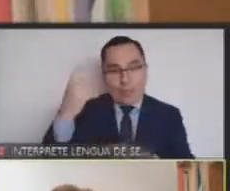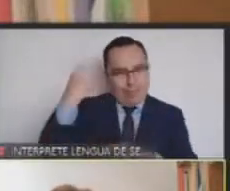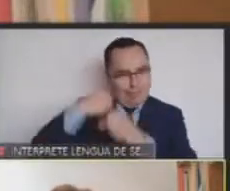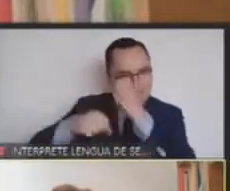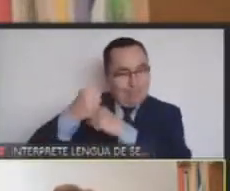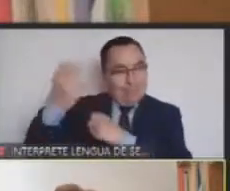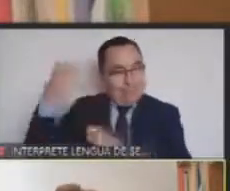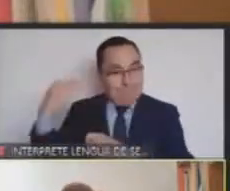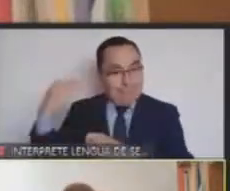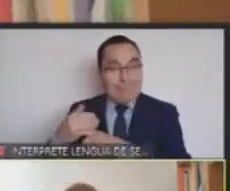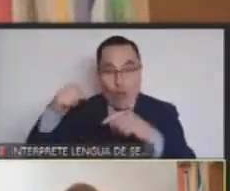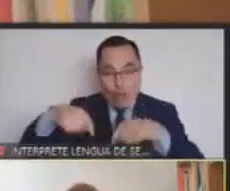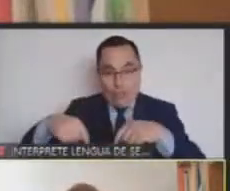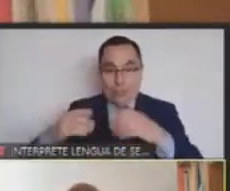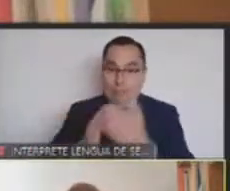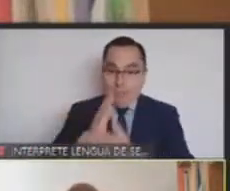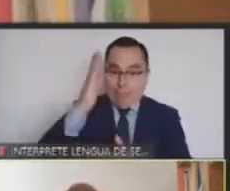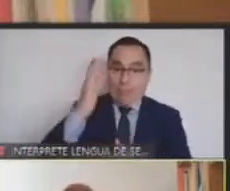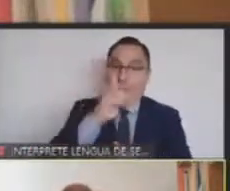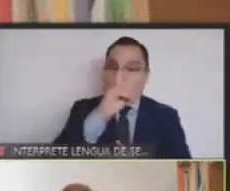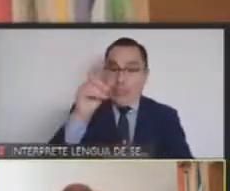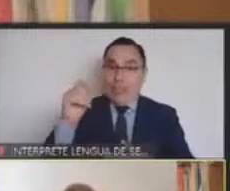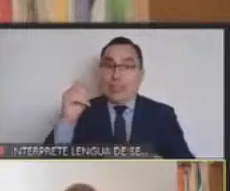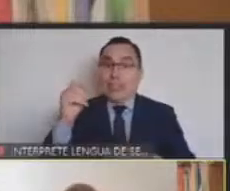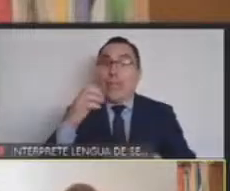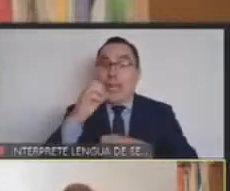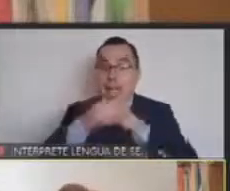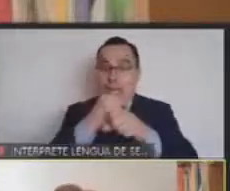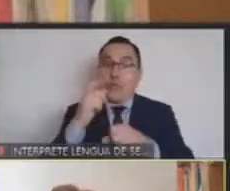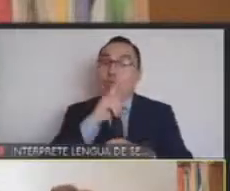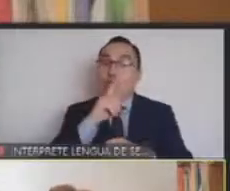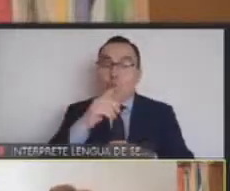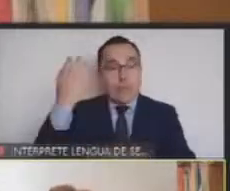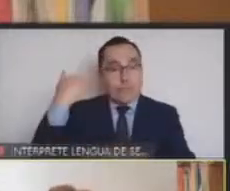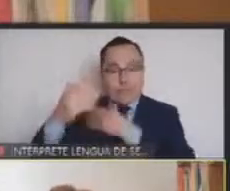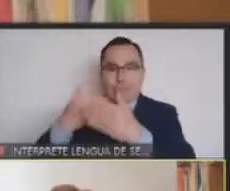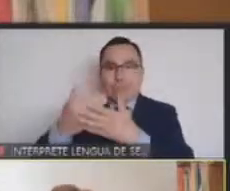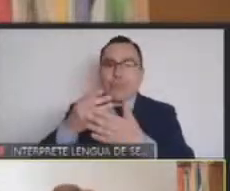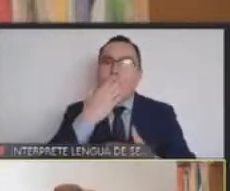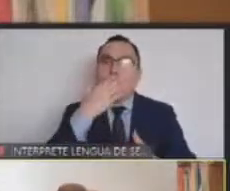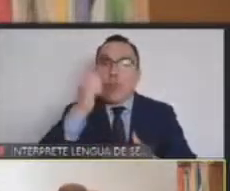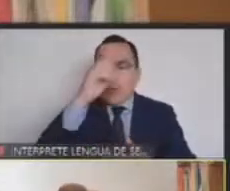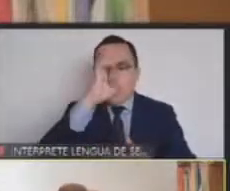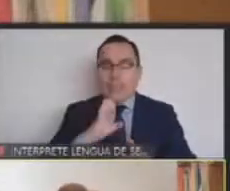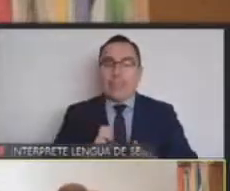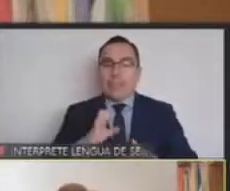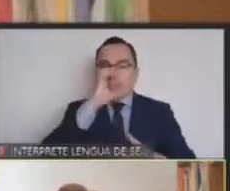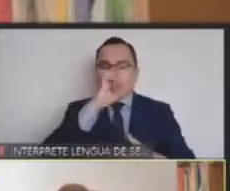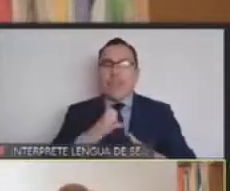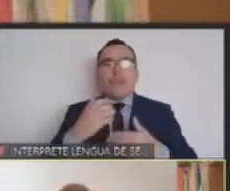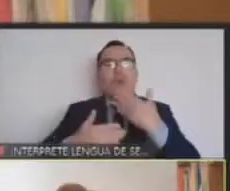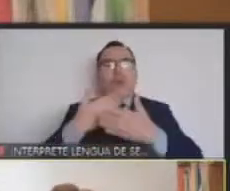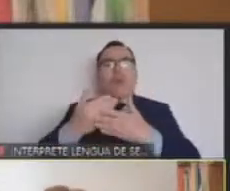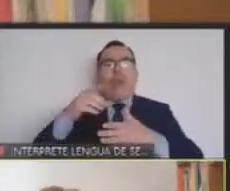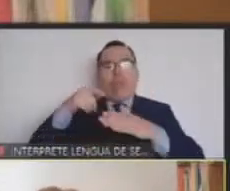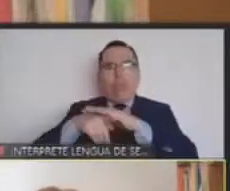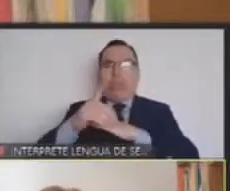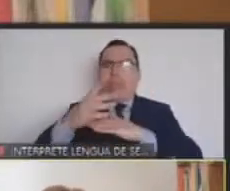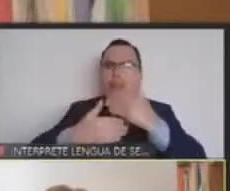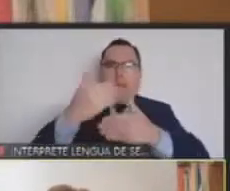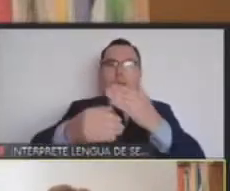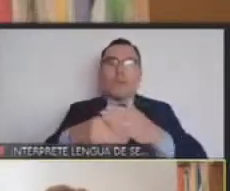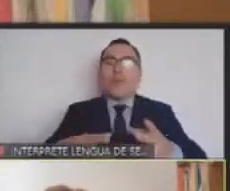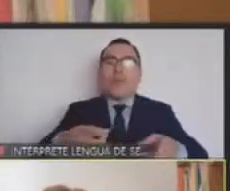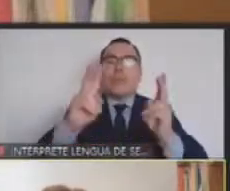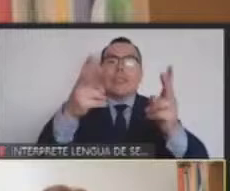unas opiniones contrarias, revalorizando la ética y destacando la trascendencia que tiene para el derecho considerar